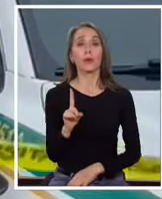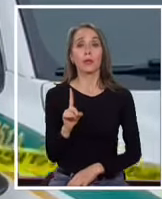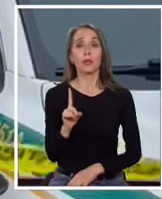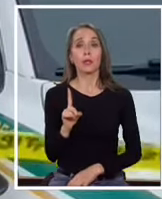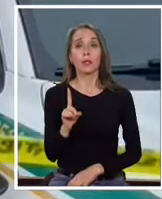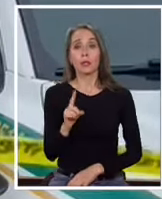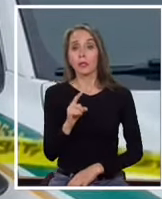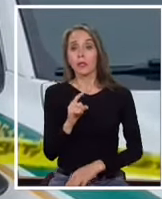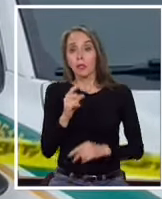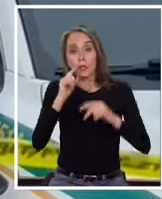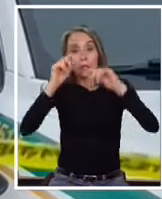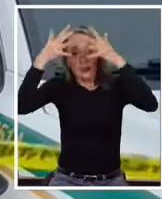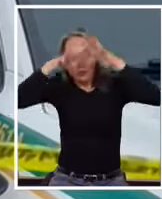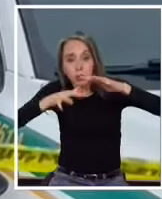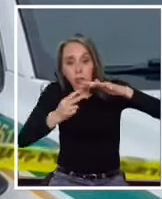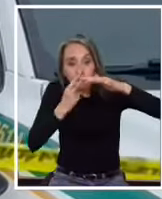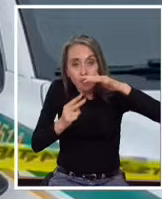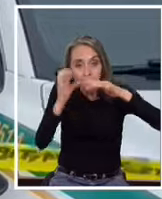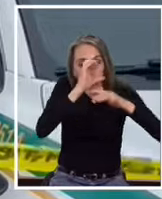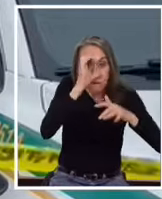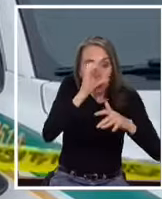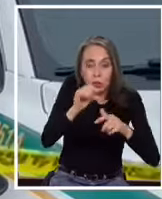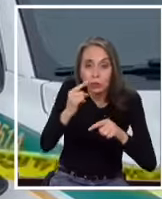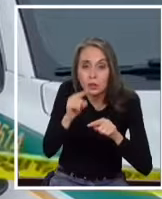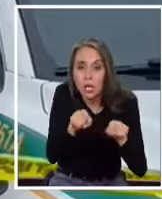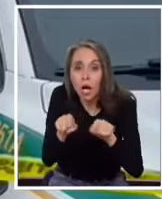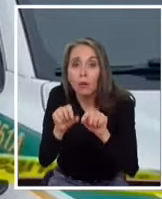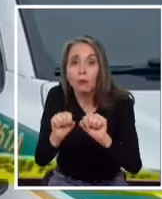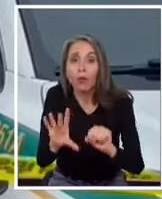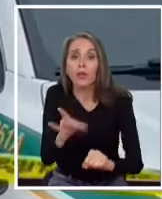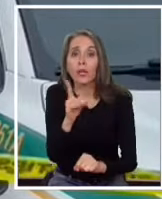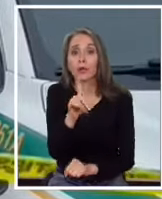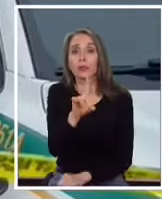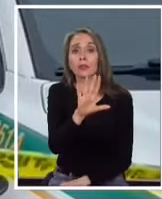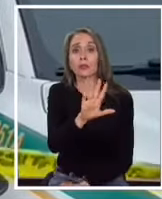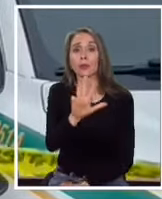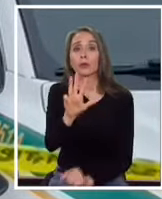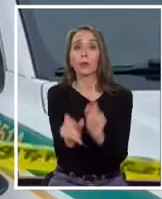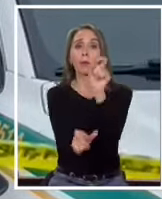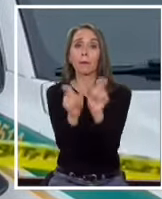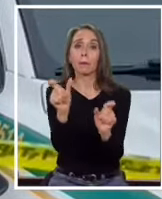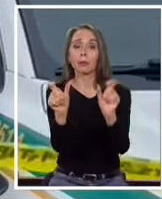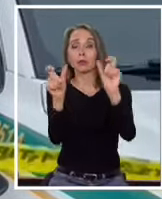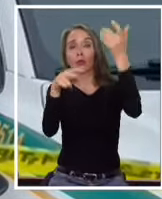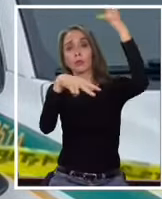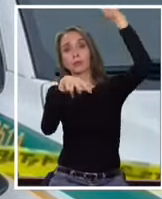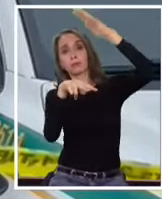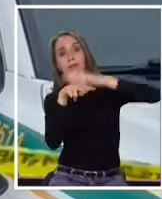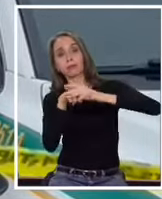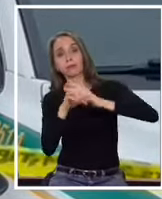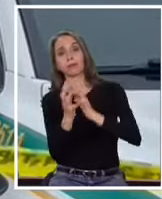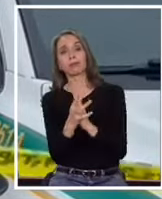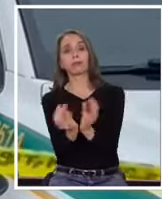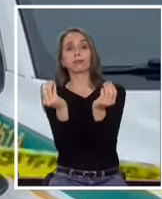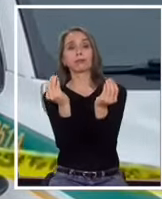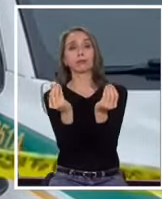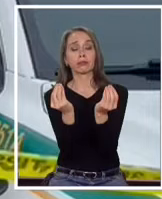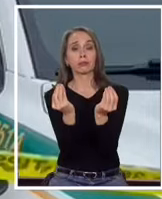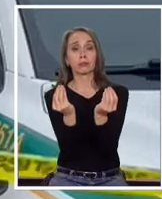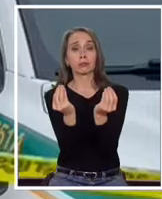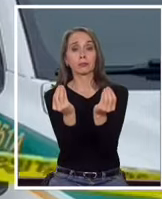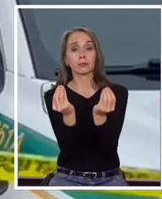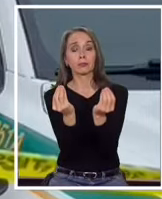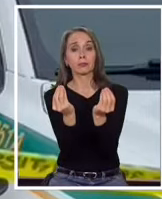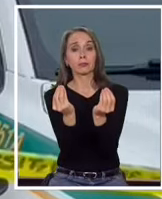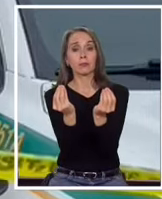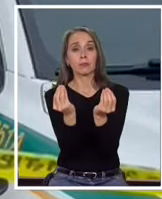en ver si se puede localizar y rescatar a las 159 personas que se hayan desaparecidas, se